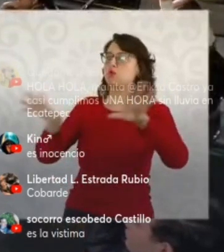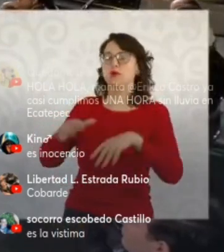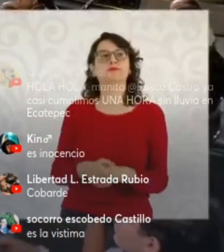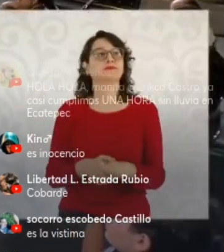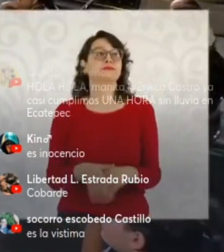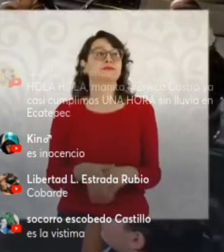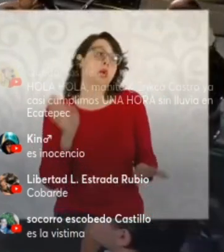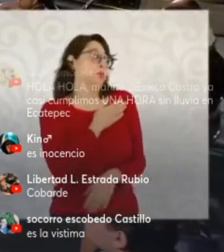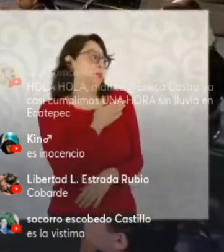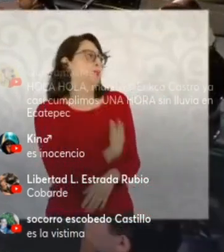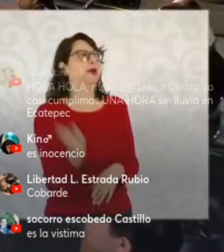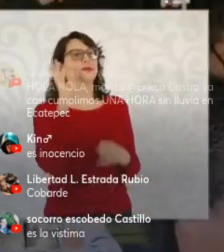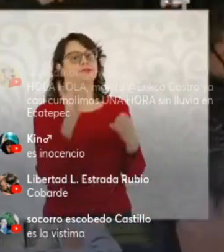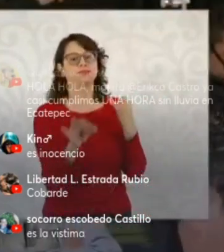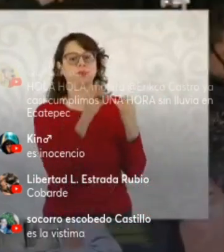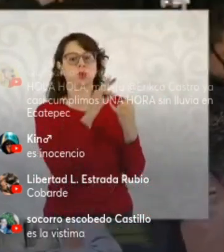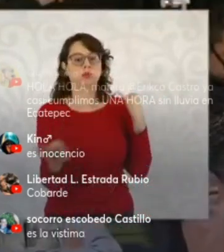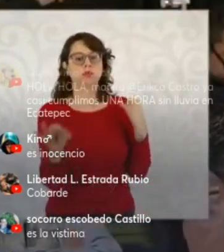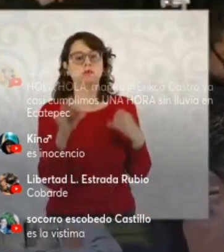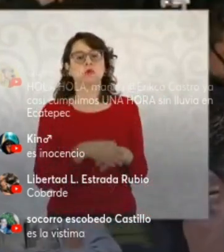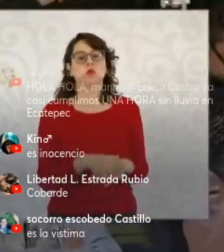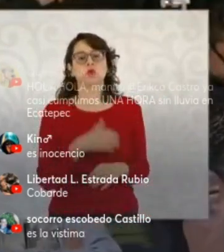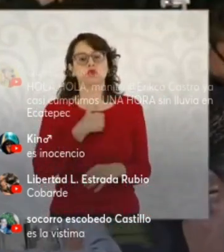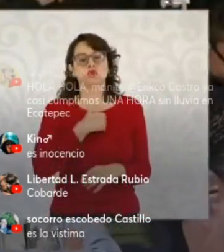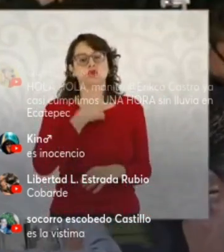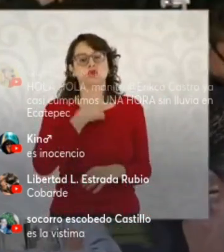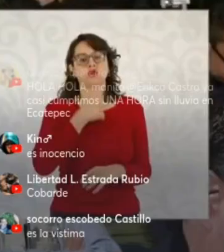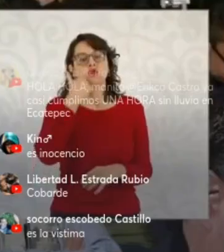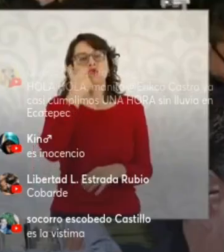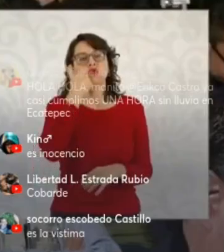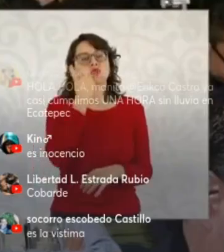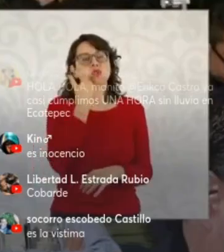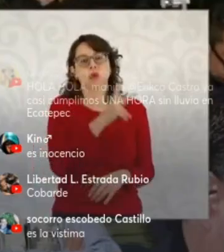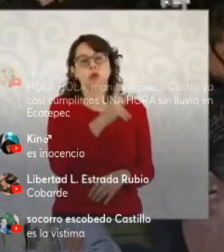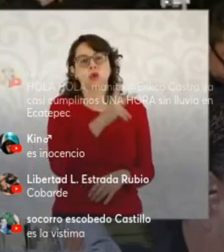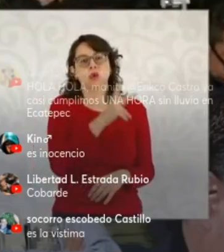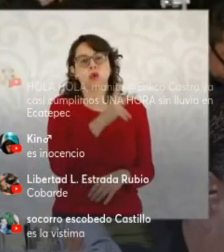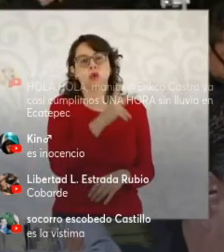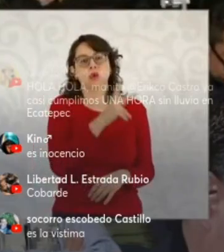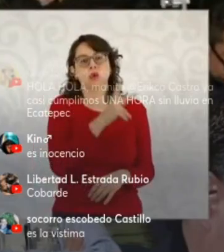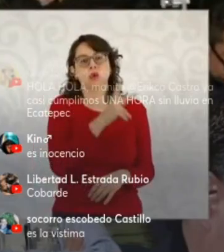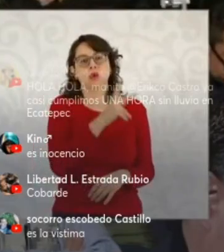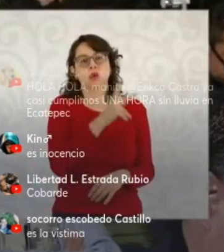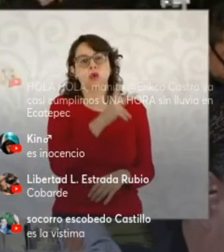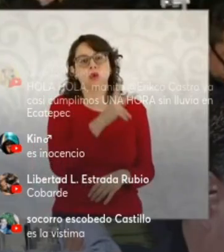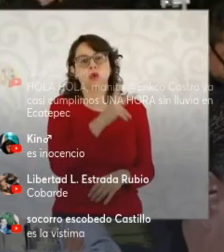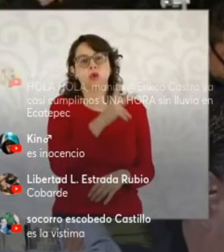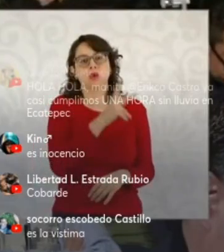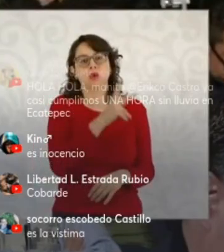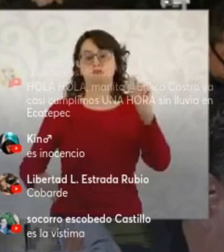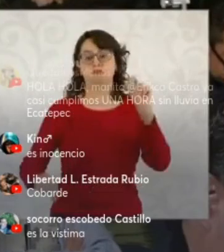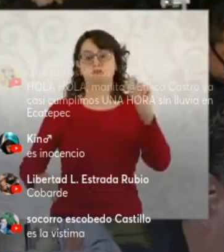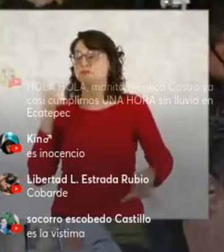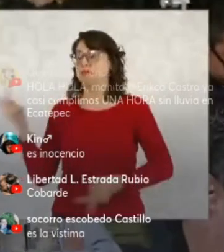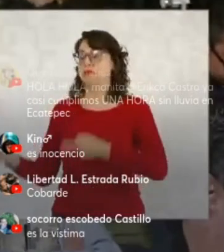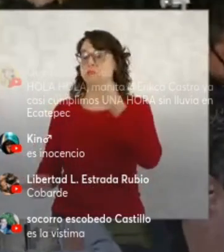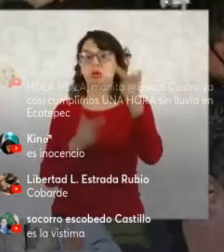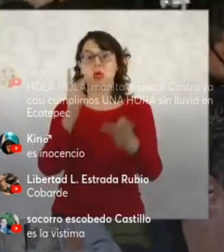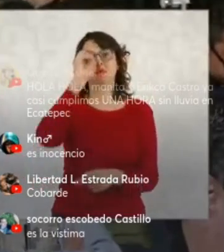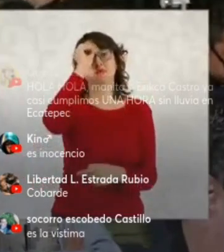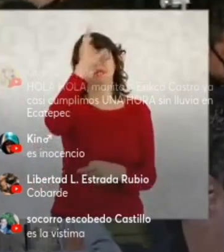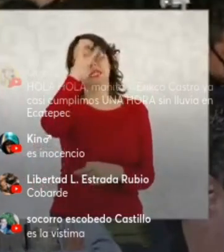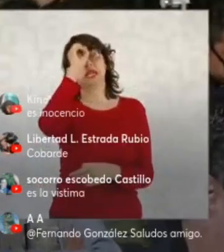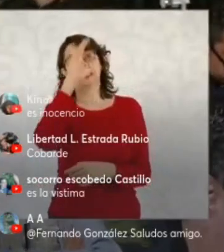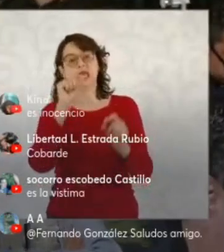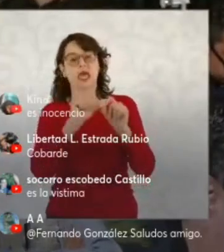cerrar, Presidenta, valdría la pena si pudieran considerar una consulta nacional con respecto de minería en